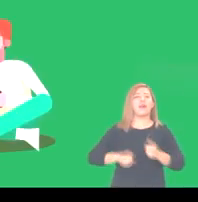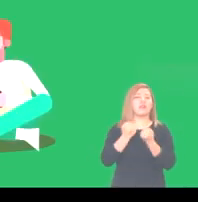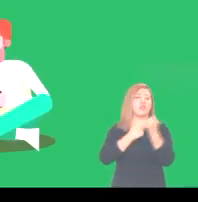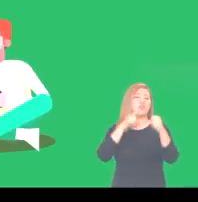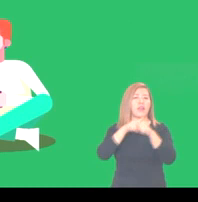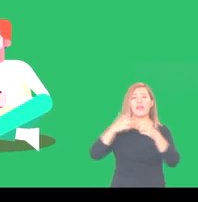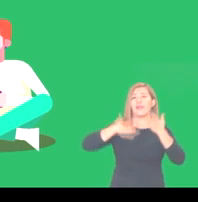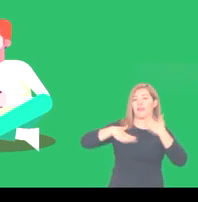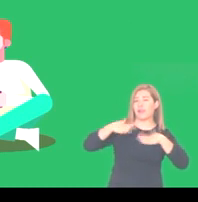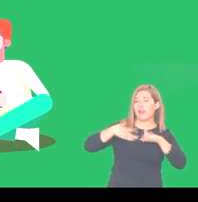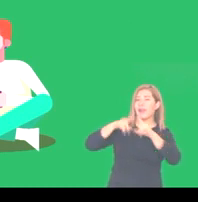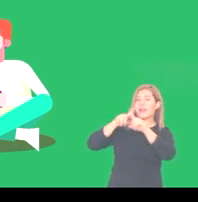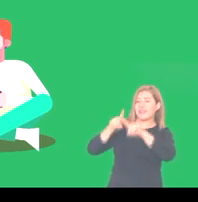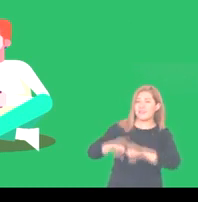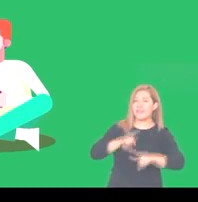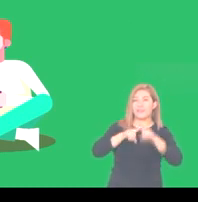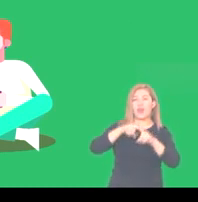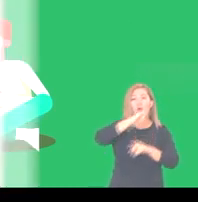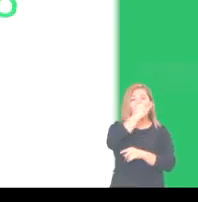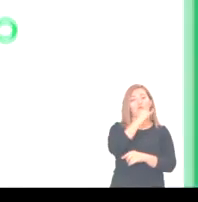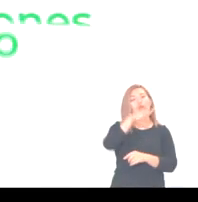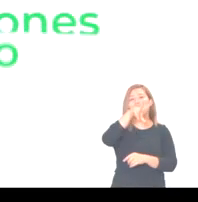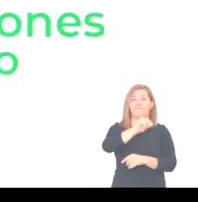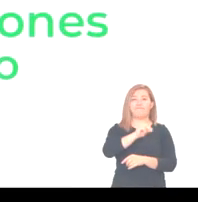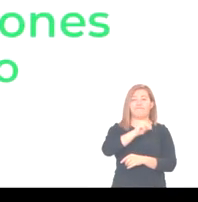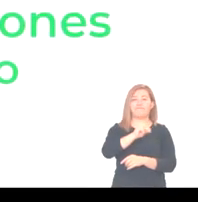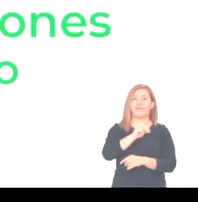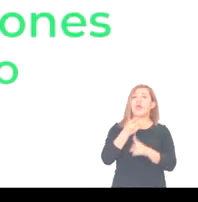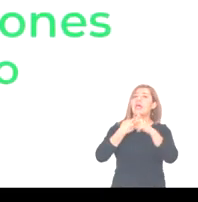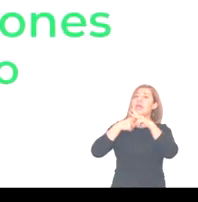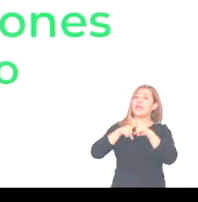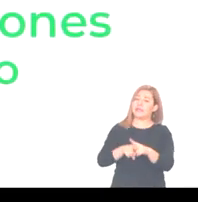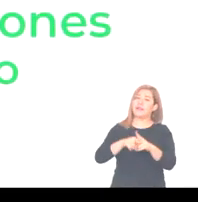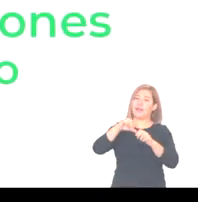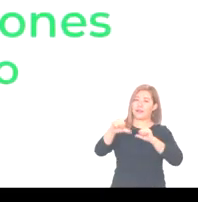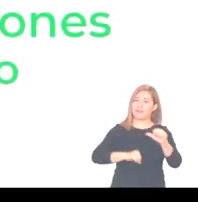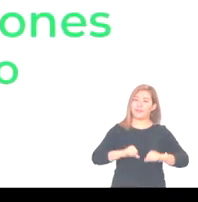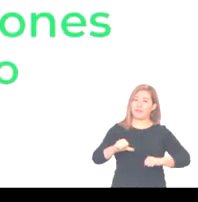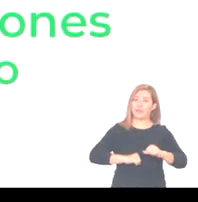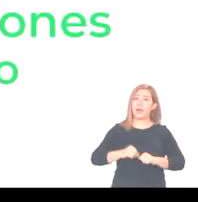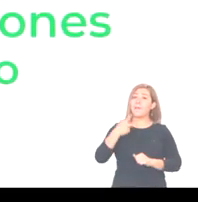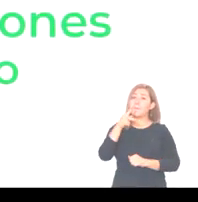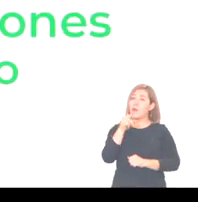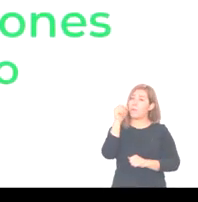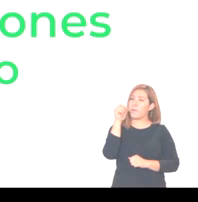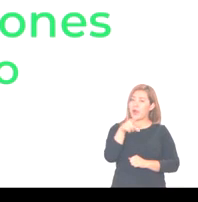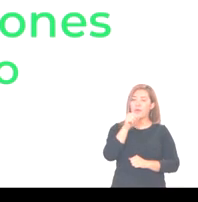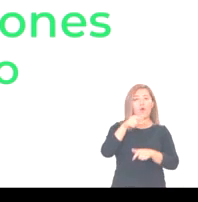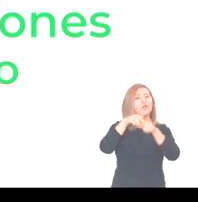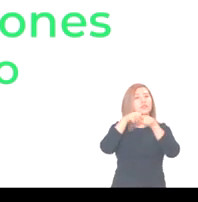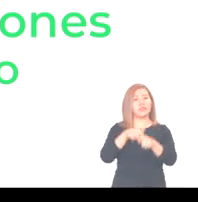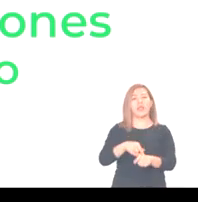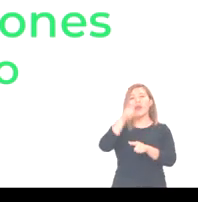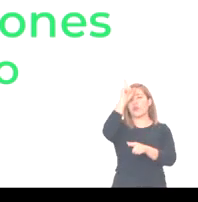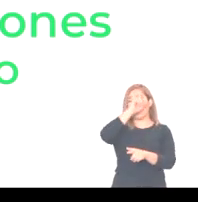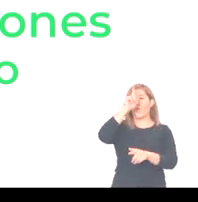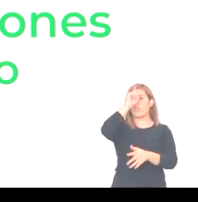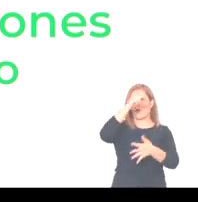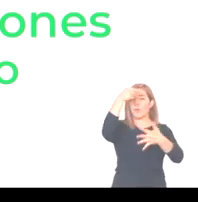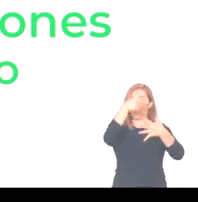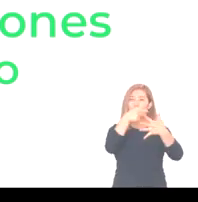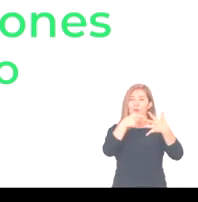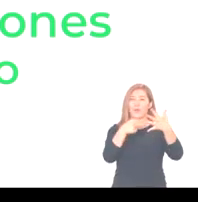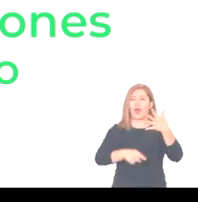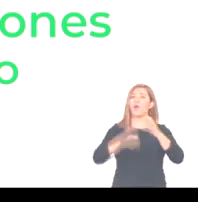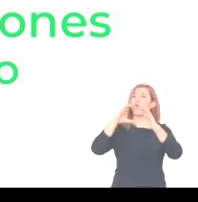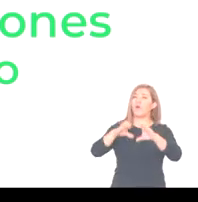recreativas tampoco regresarán durante junio. Reinician las actividades. pero con ello continúan las recomendaciones